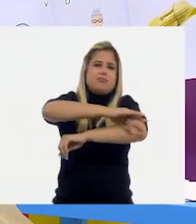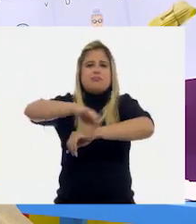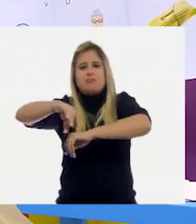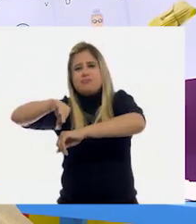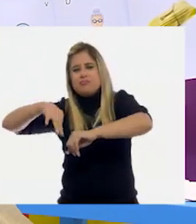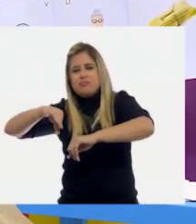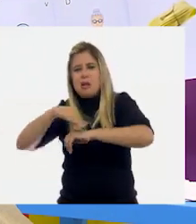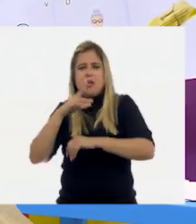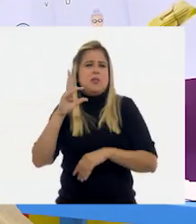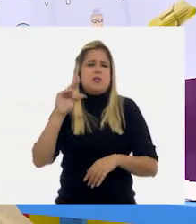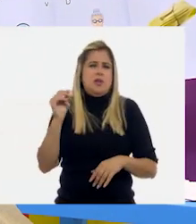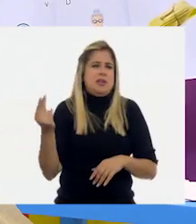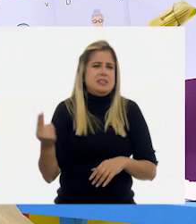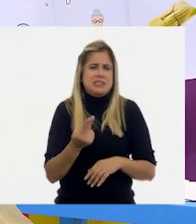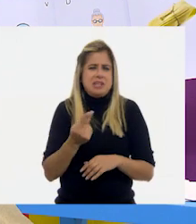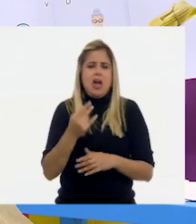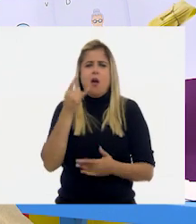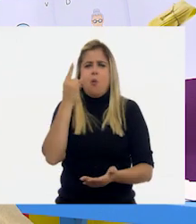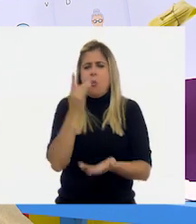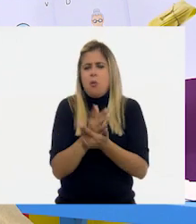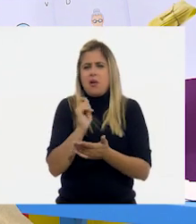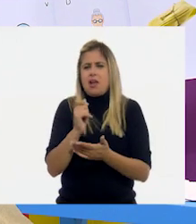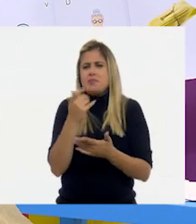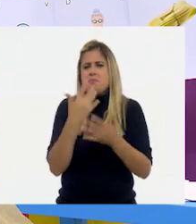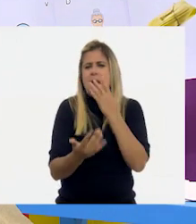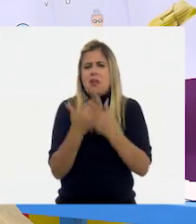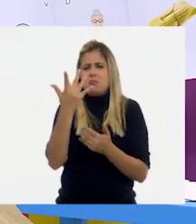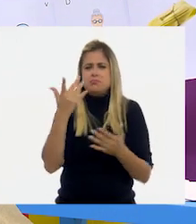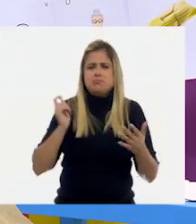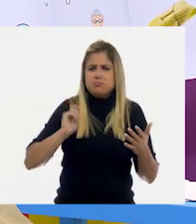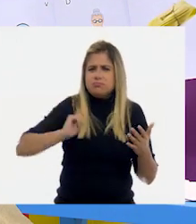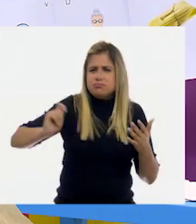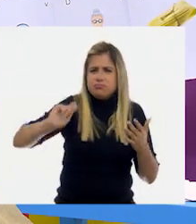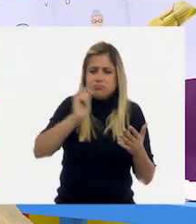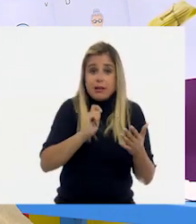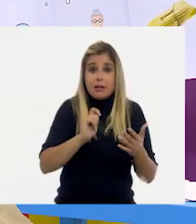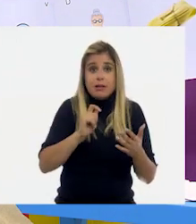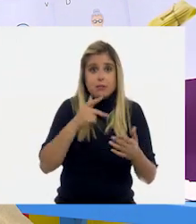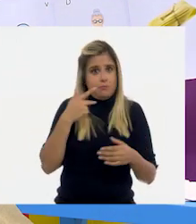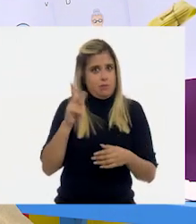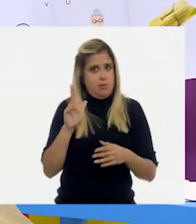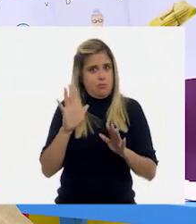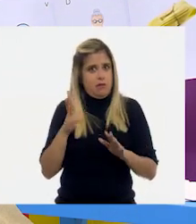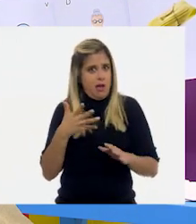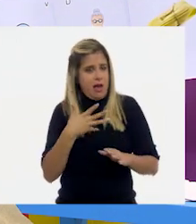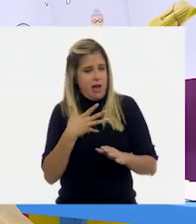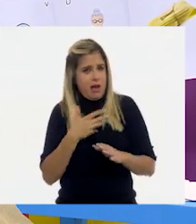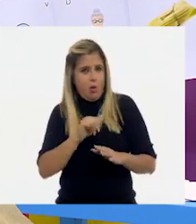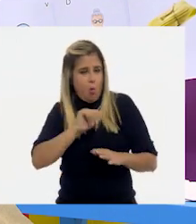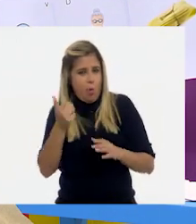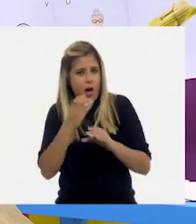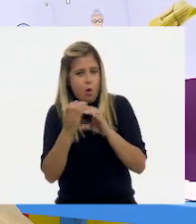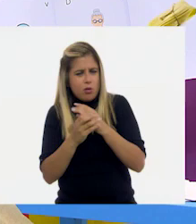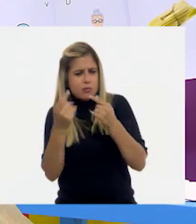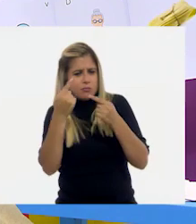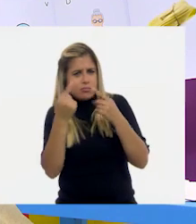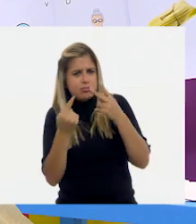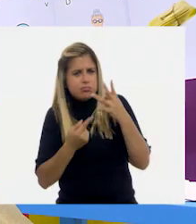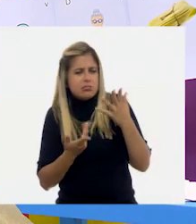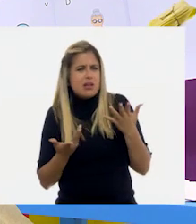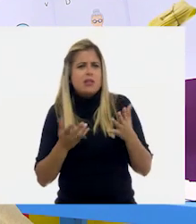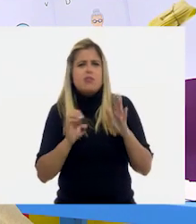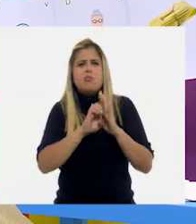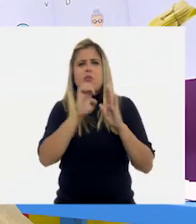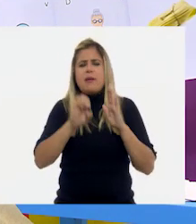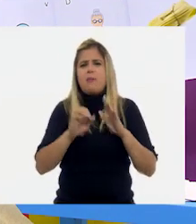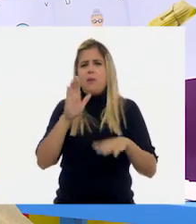las reglas o ser tan específico con las medidas. Pero supongo que debe de llevar elementos, por ejemplo, no sé, por ejemplo,